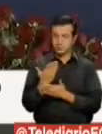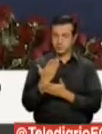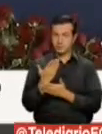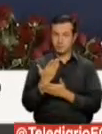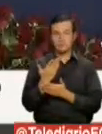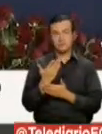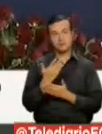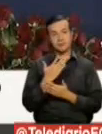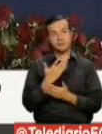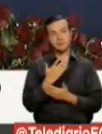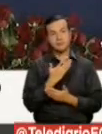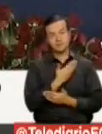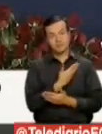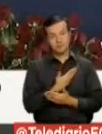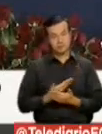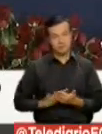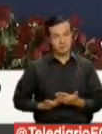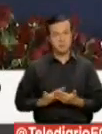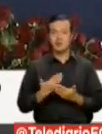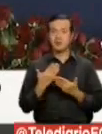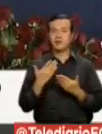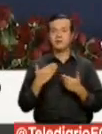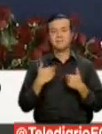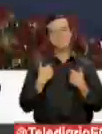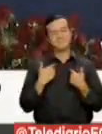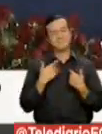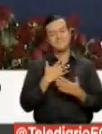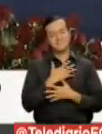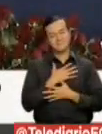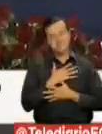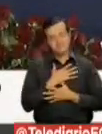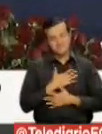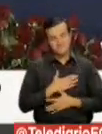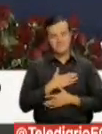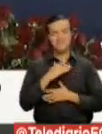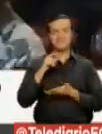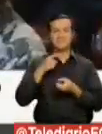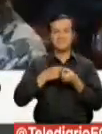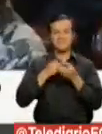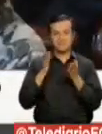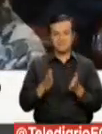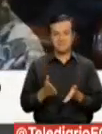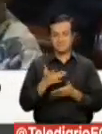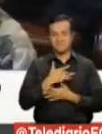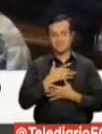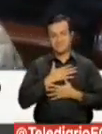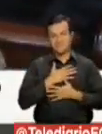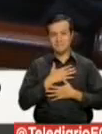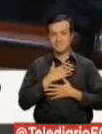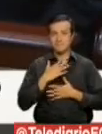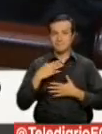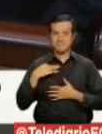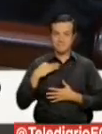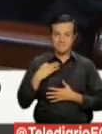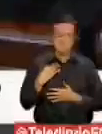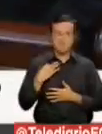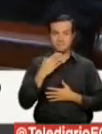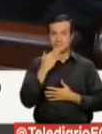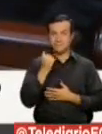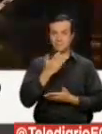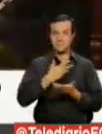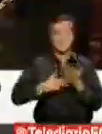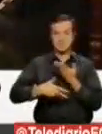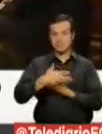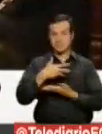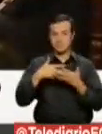tono muy jovial, el mandatario alemán agradeció esa distinción que lo convierte, dijo, en un quiteño más. Reafirmó la voluntad de establecer las mejores